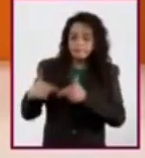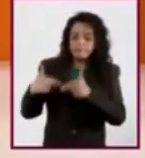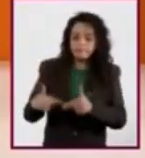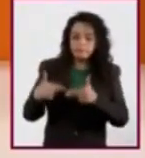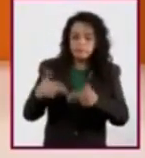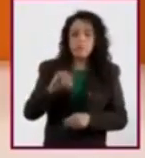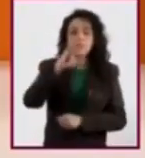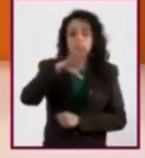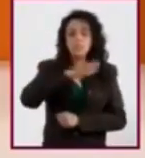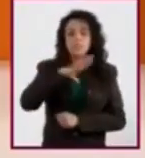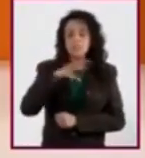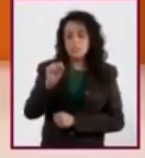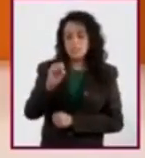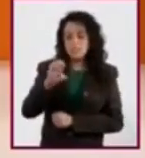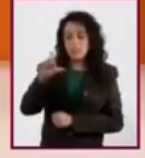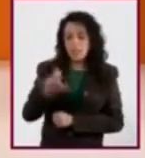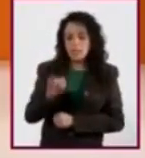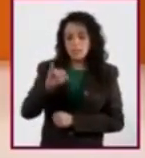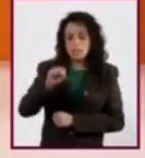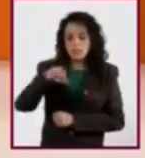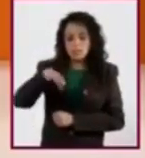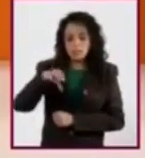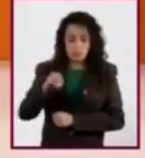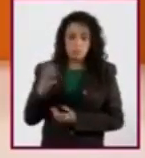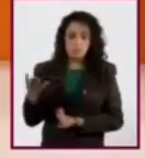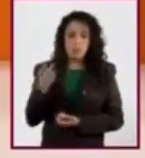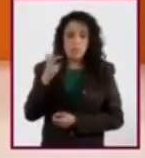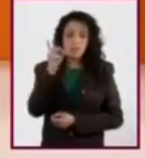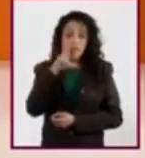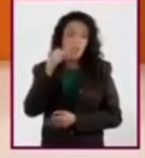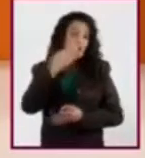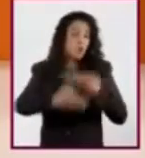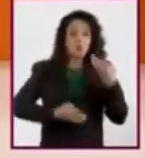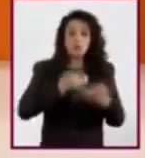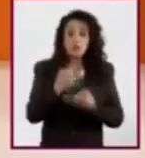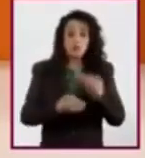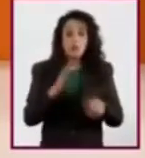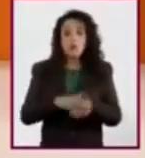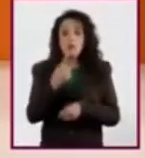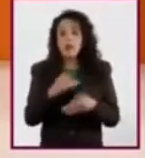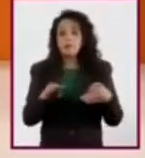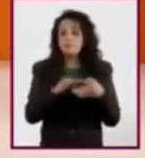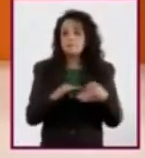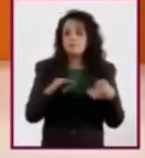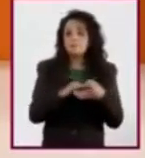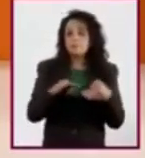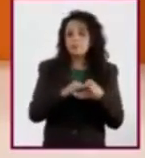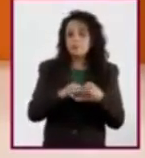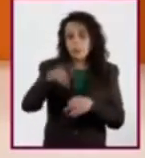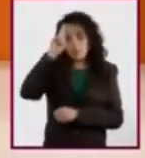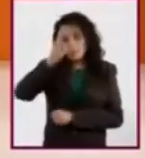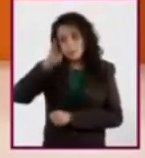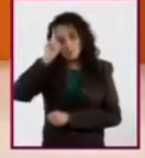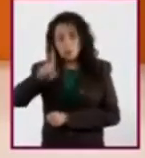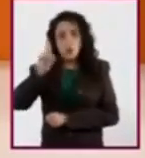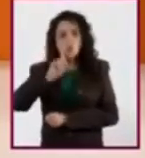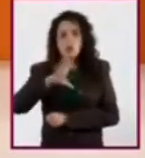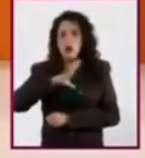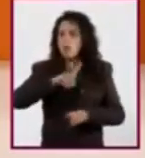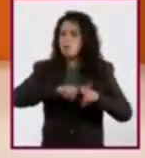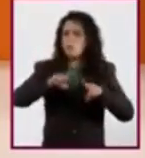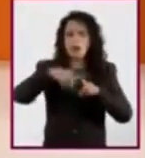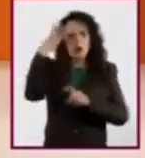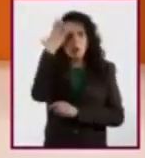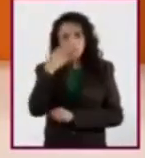sociedad y que este afecta a todas y todos, pues frecuentemente no permite que mujeres, con todas las habilidades para